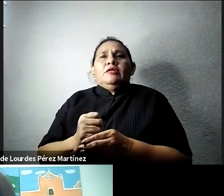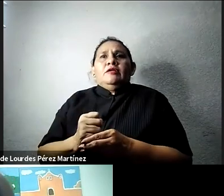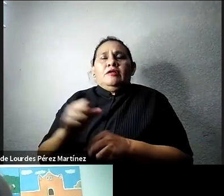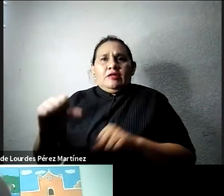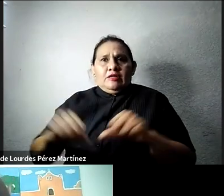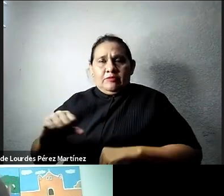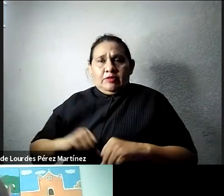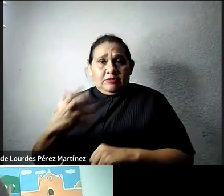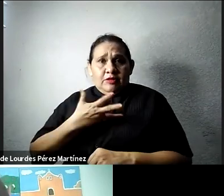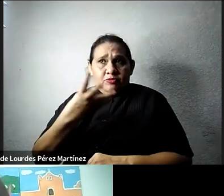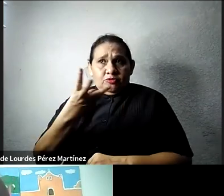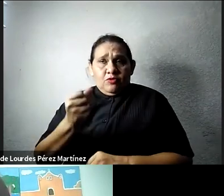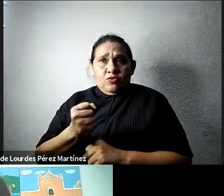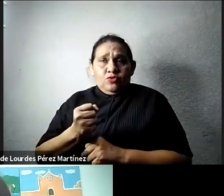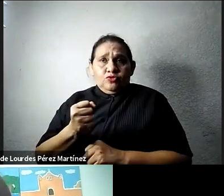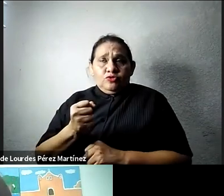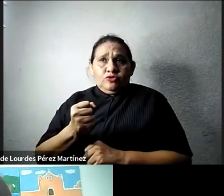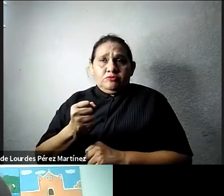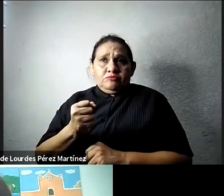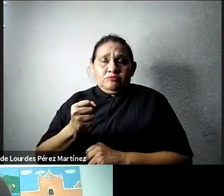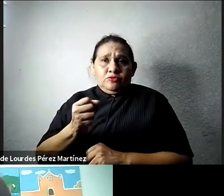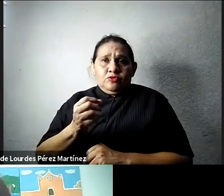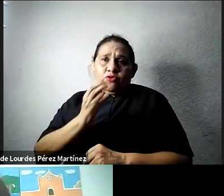algunos comentarios.